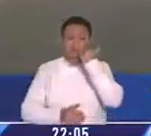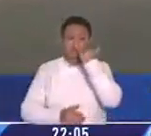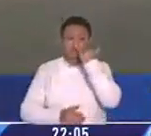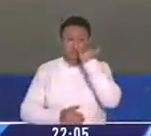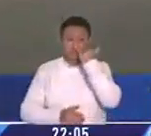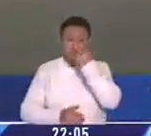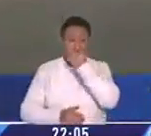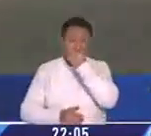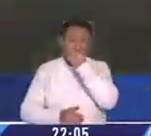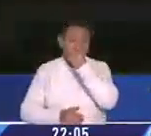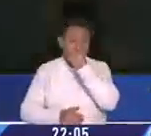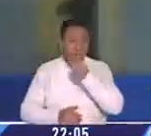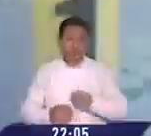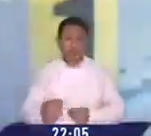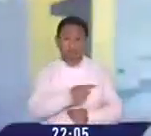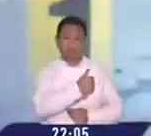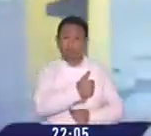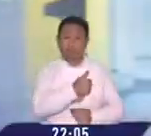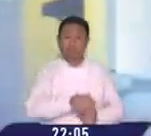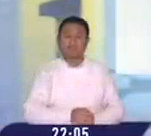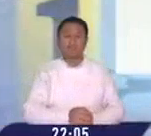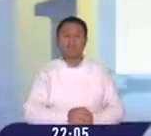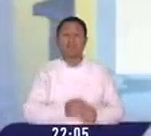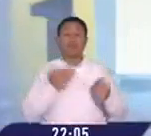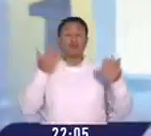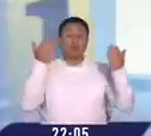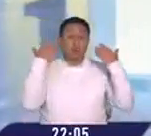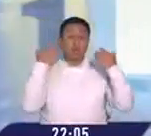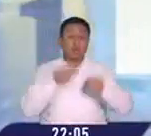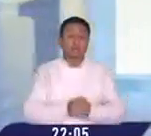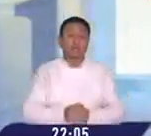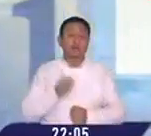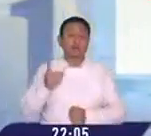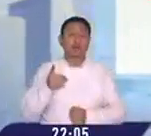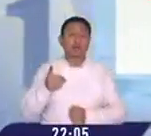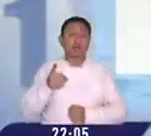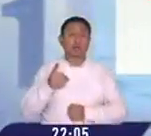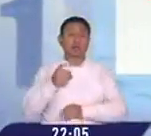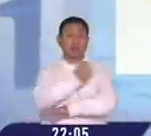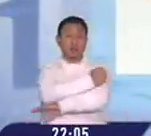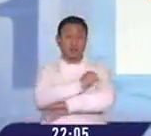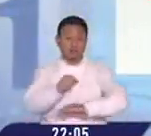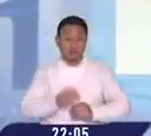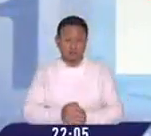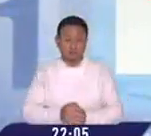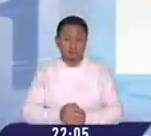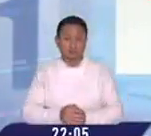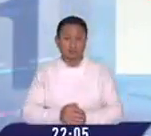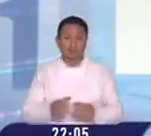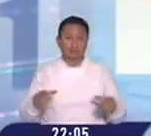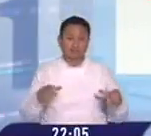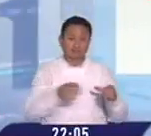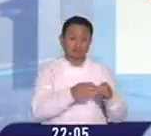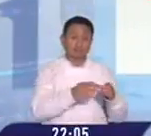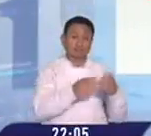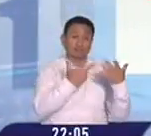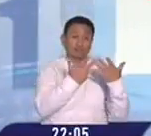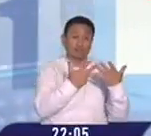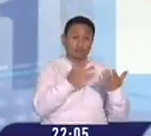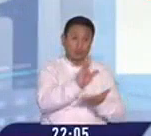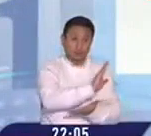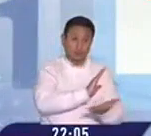trabajaba. Yo de él no tengo nada que decir. En Guayaquil, Durán y San Borondón, que integran la denominada Zona